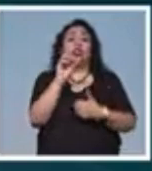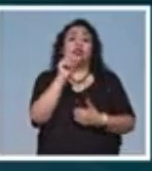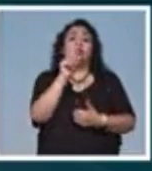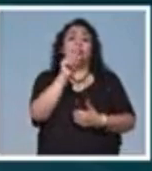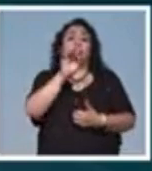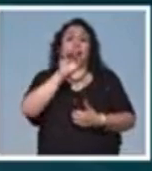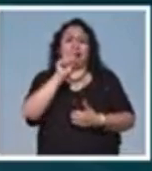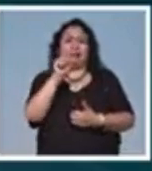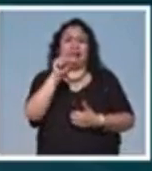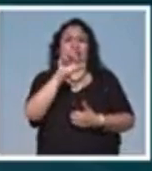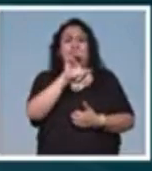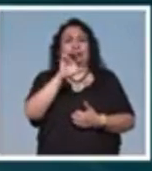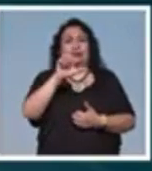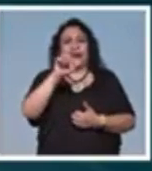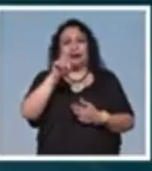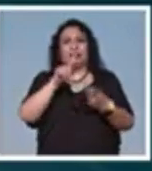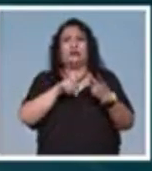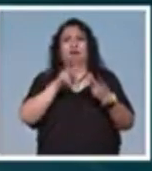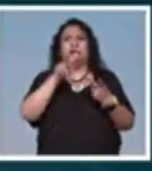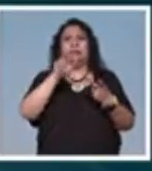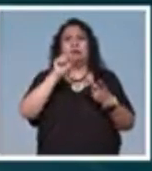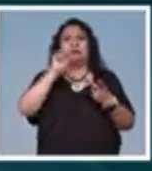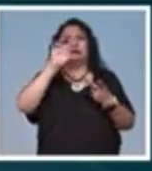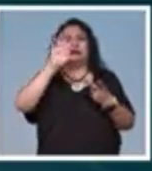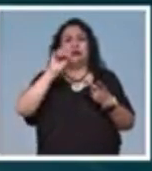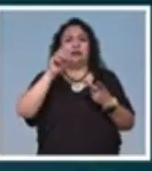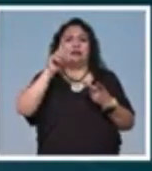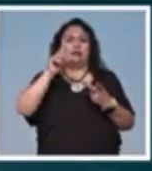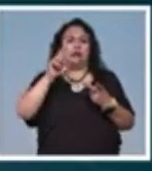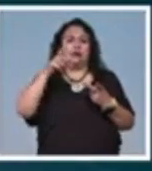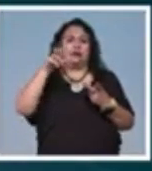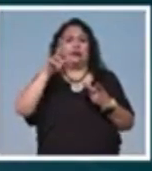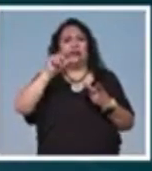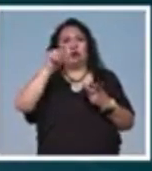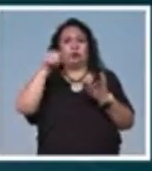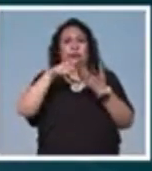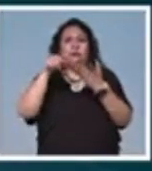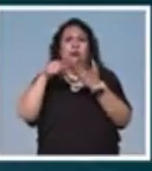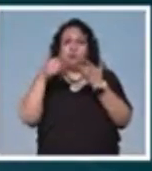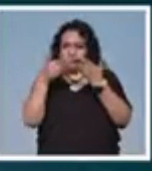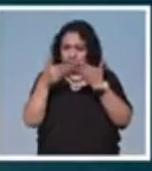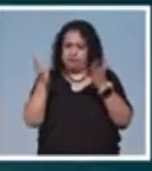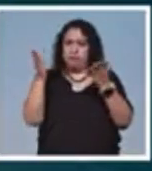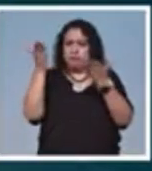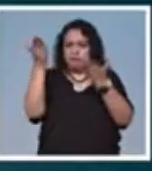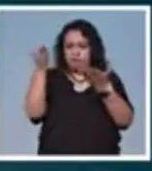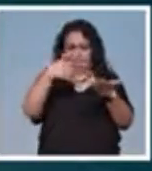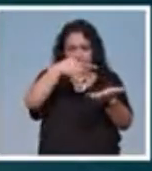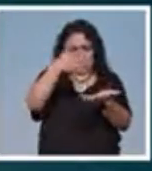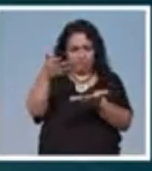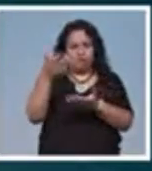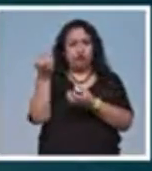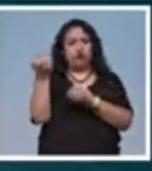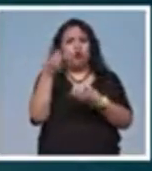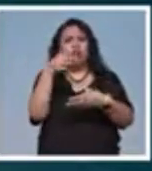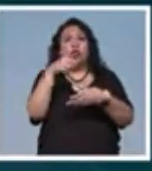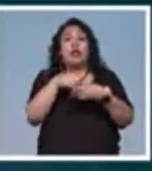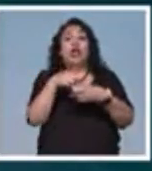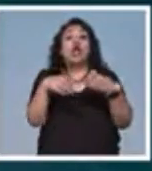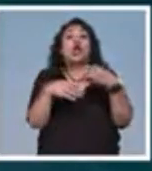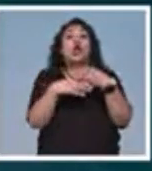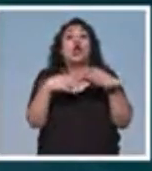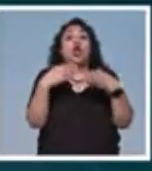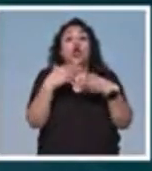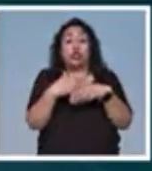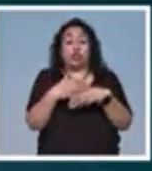El Complejo Cultural Los Pinos, Vasco de Quiroga, varios espacios están abriendo sus puertas para recibir donaciones en especie.